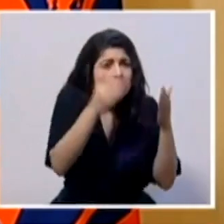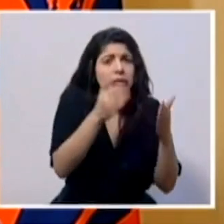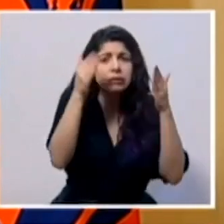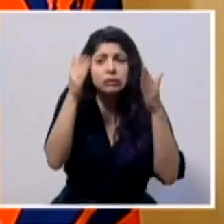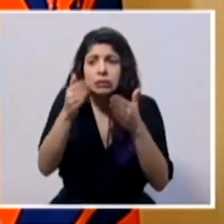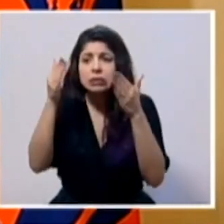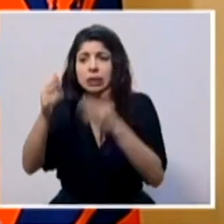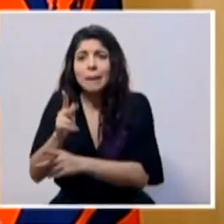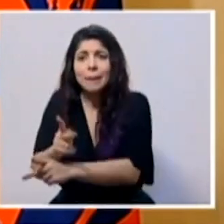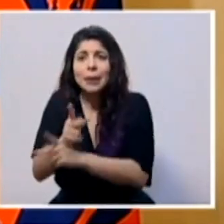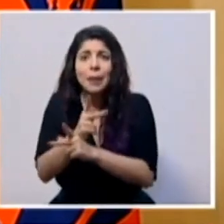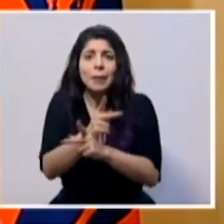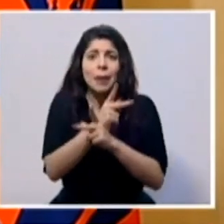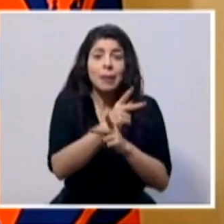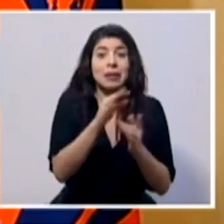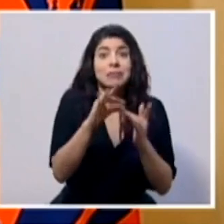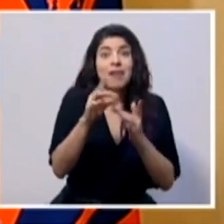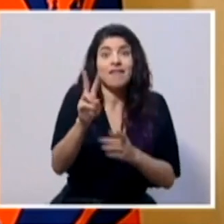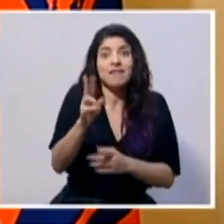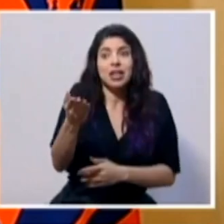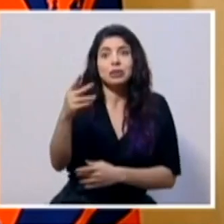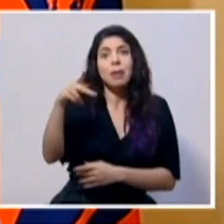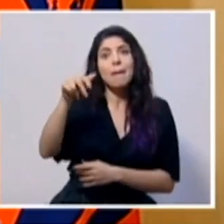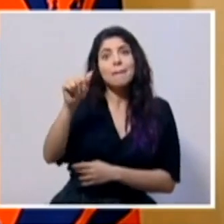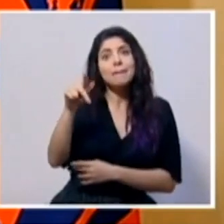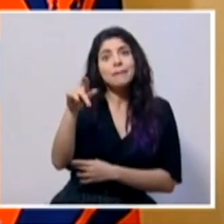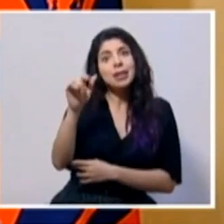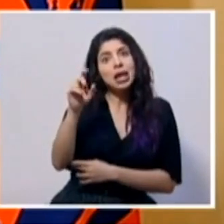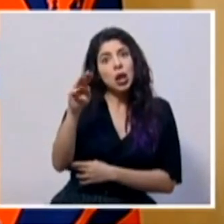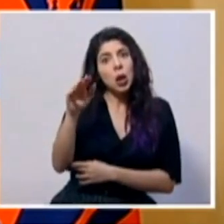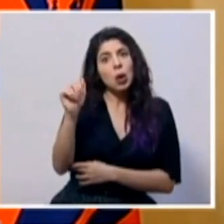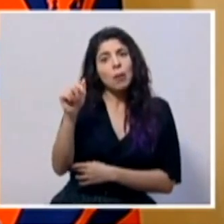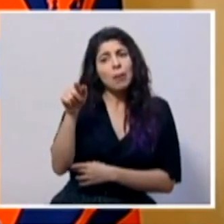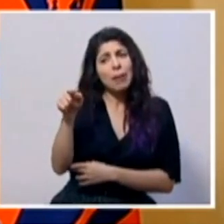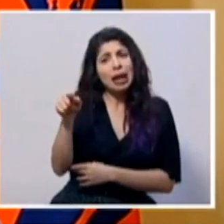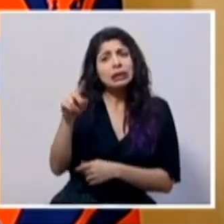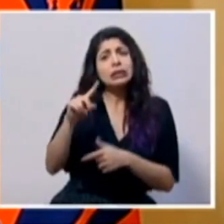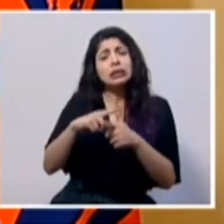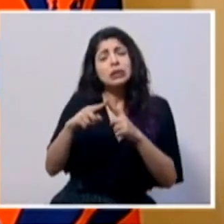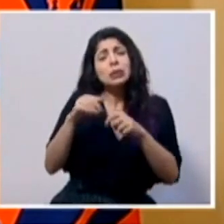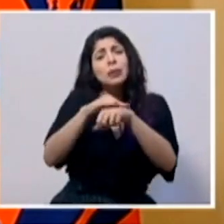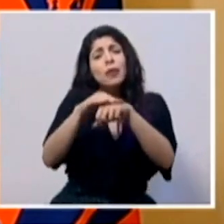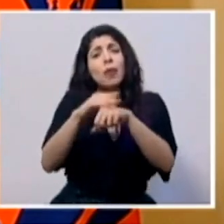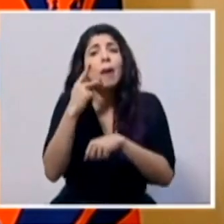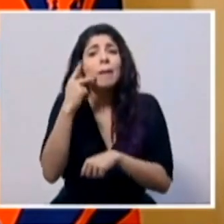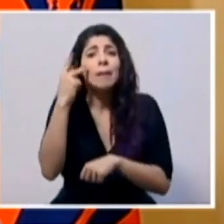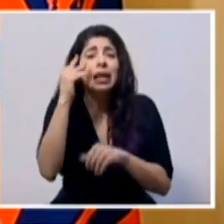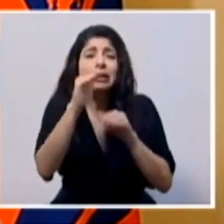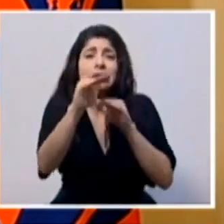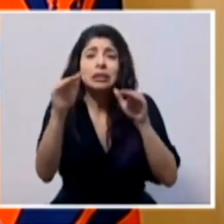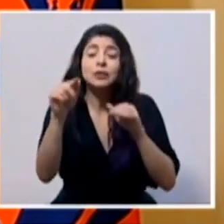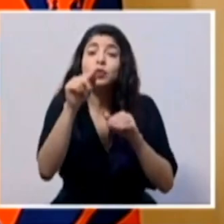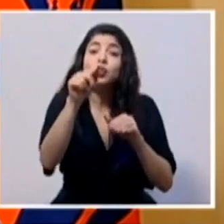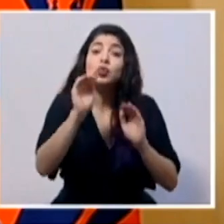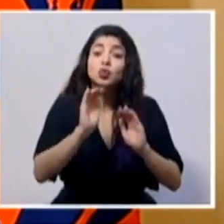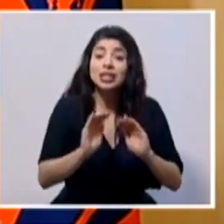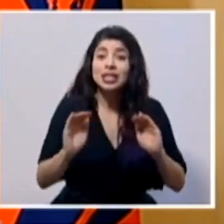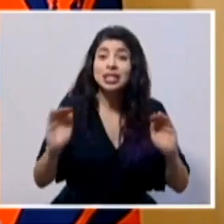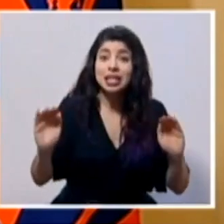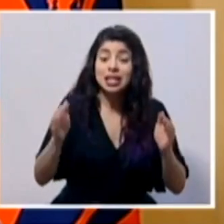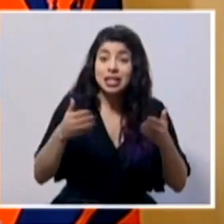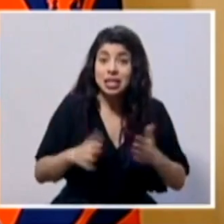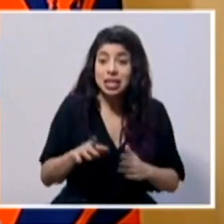todo el virus de papiloma humano. Entonces, por favor, le hacemos un llamado a los padres de familia a que lleven a las chiquitas